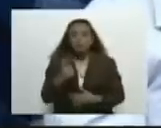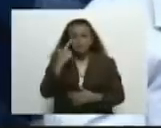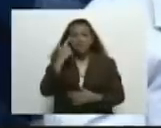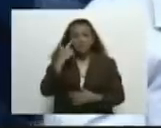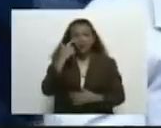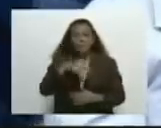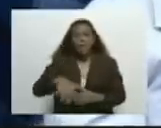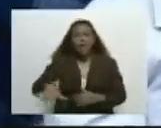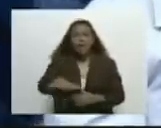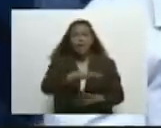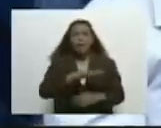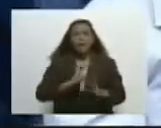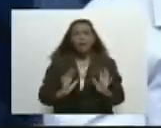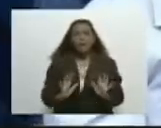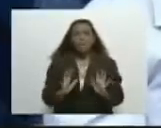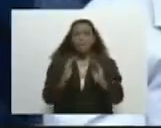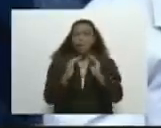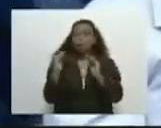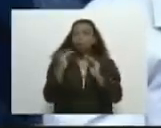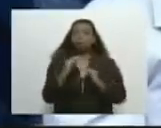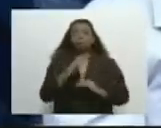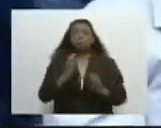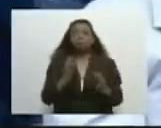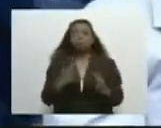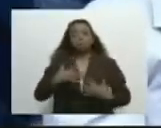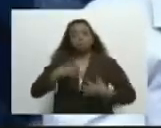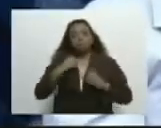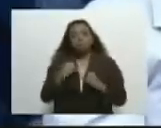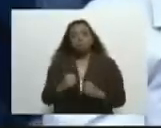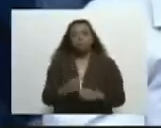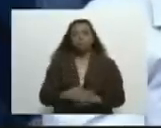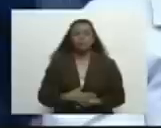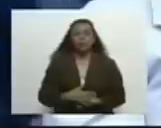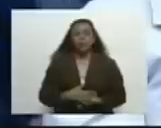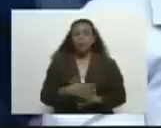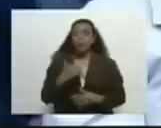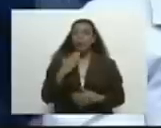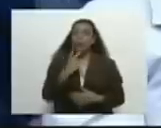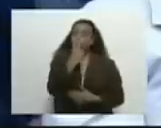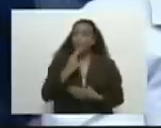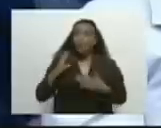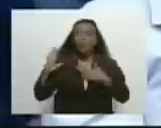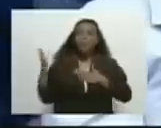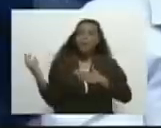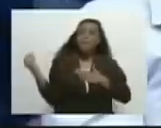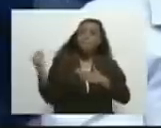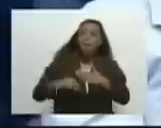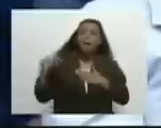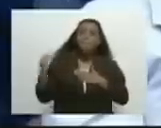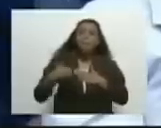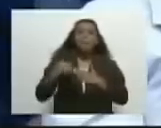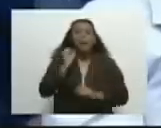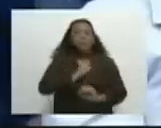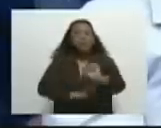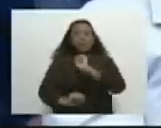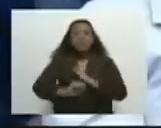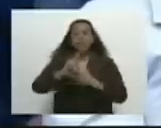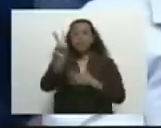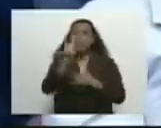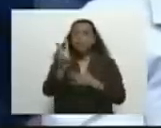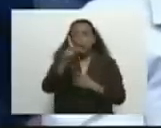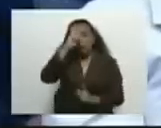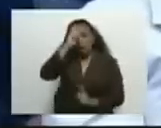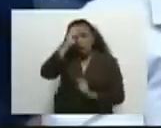identificamos nuestro más alto sentido patriótico y nuestro más elevado compromiso para seguir defendiendo la patria con